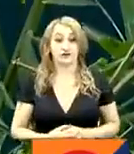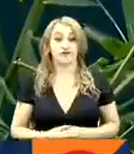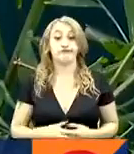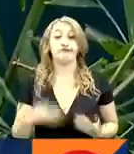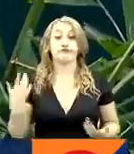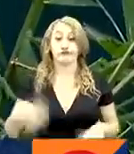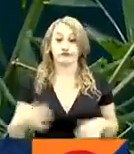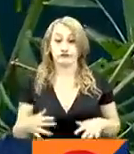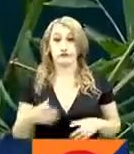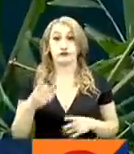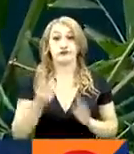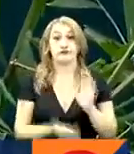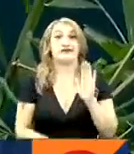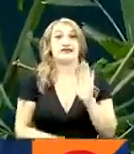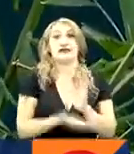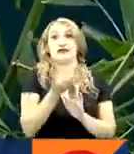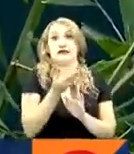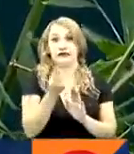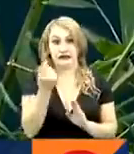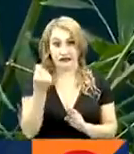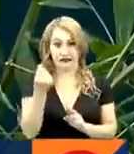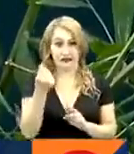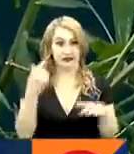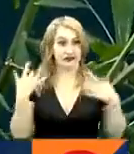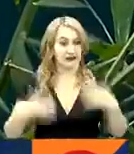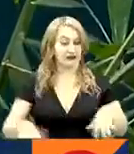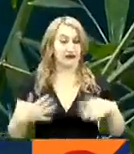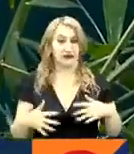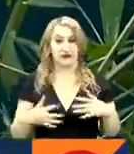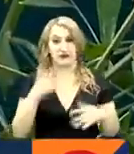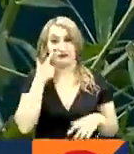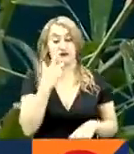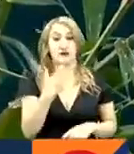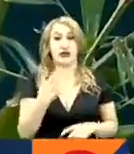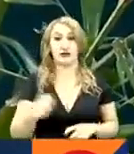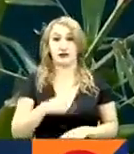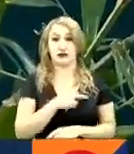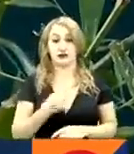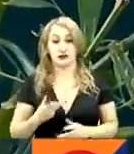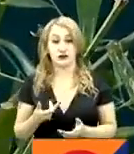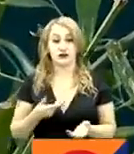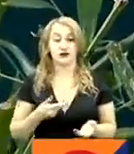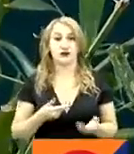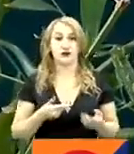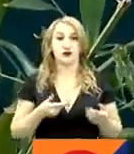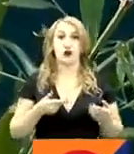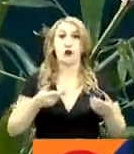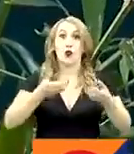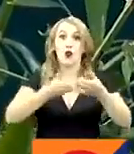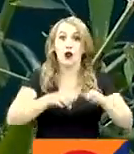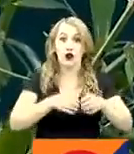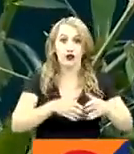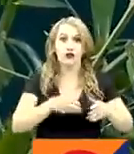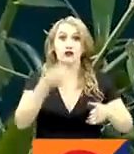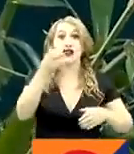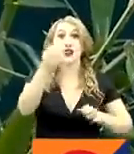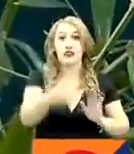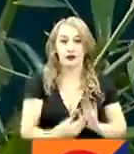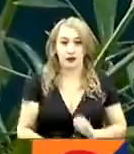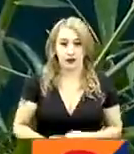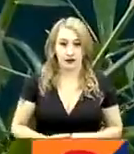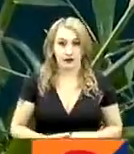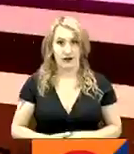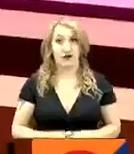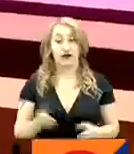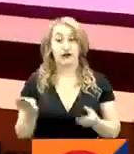los precios a la basura que inicialmente estábamos consiguiendo para ley de huevo a 30 mil pesos y hasta tres cebollas acá